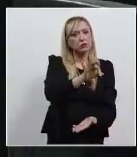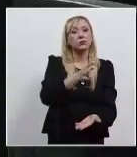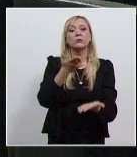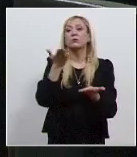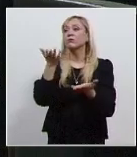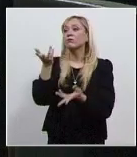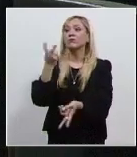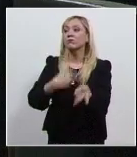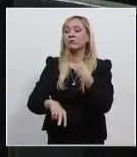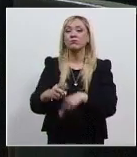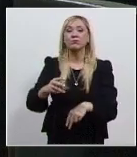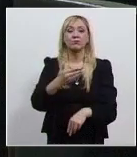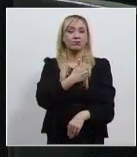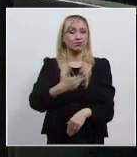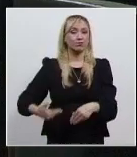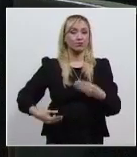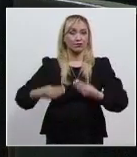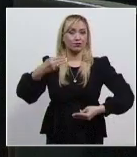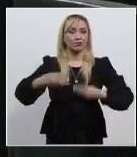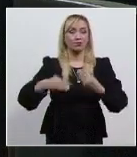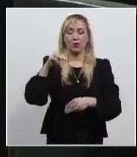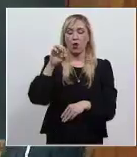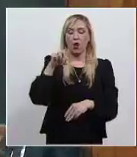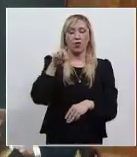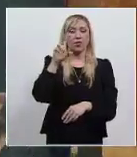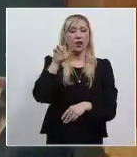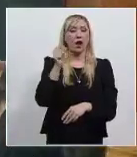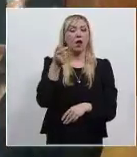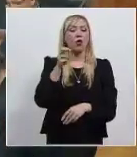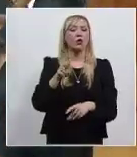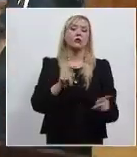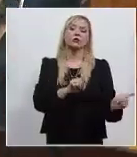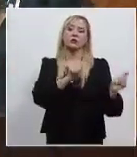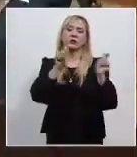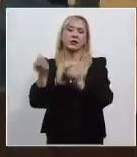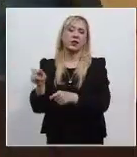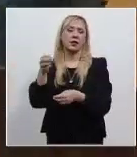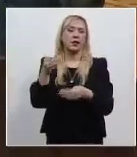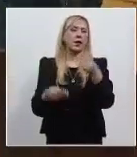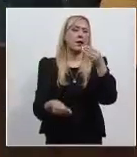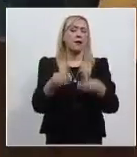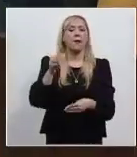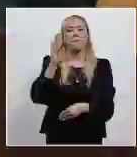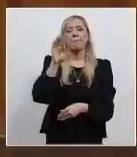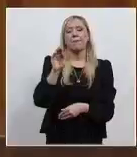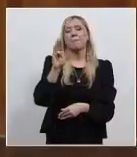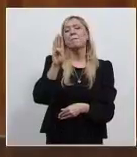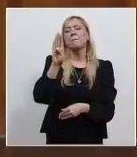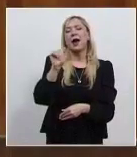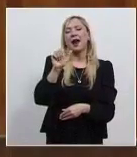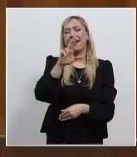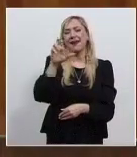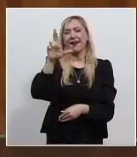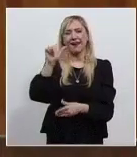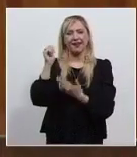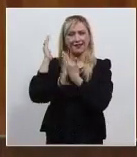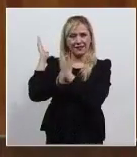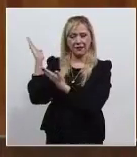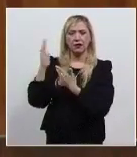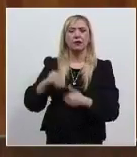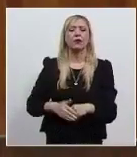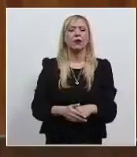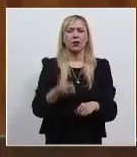Rodríguez Mondragón, asumió la titularidad de la sesión el magistrado Felipe Fuentes Barrera. En el juicio de la